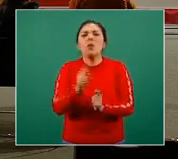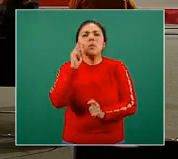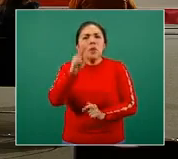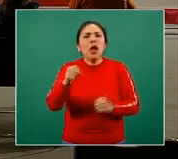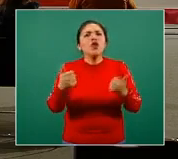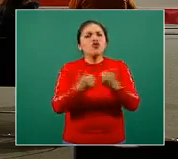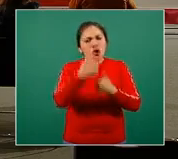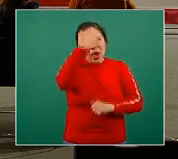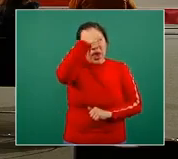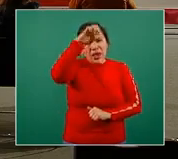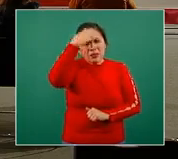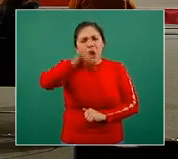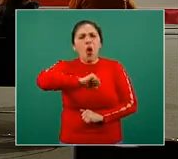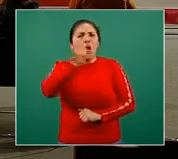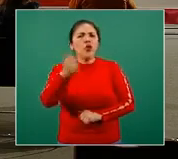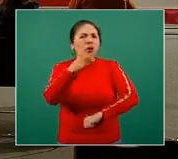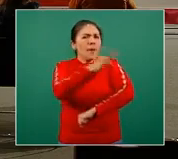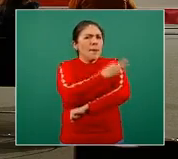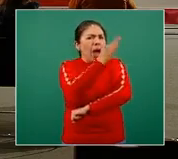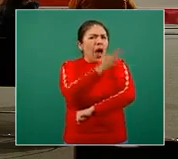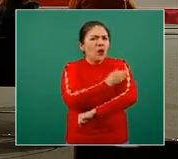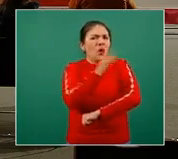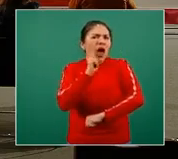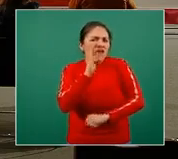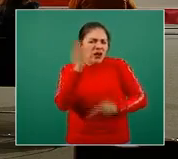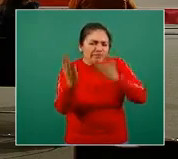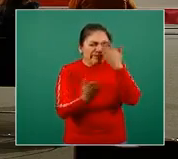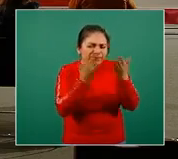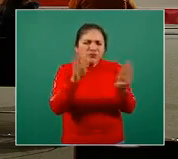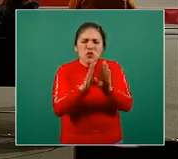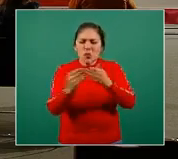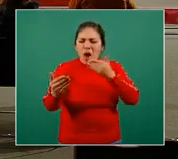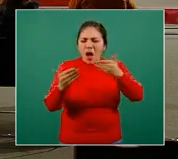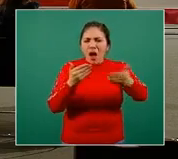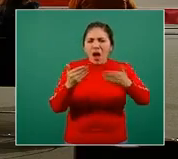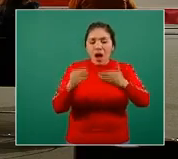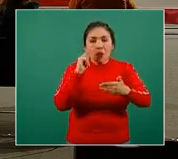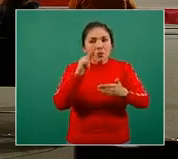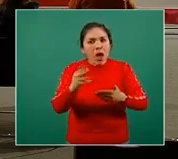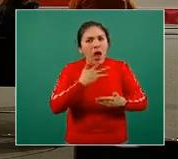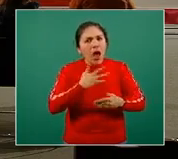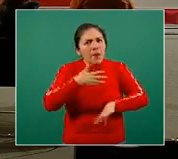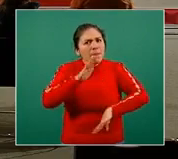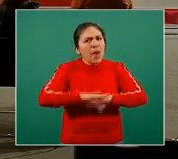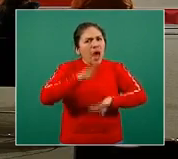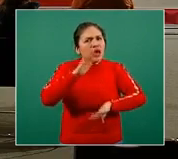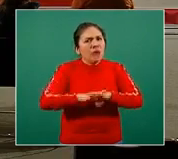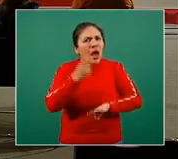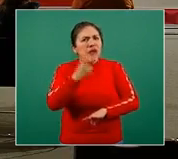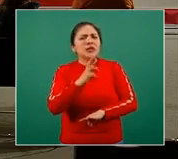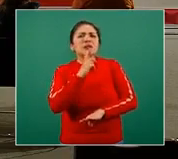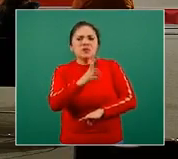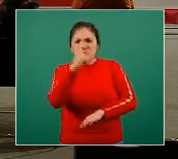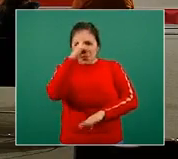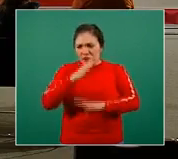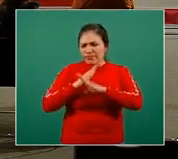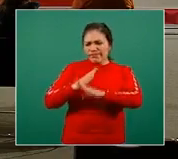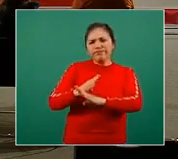con otras vacunas, que también al ver este incremento de esta respuesta inmune